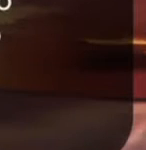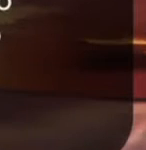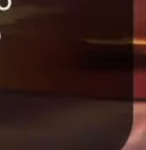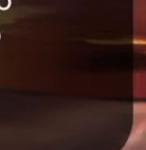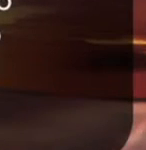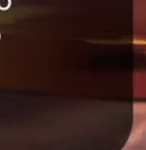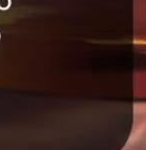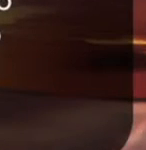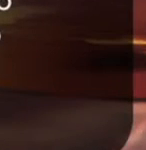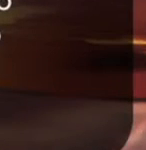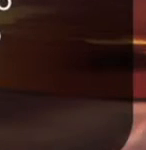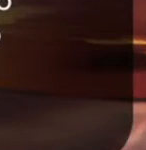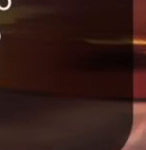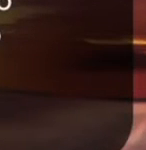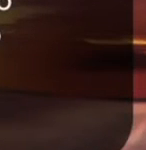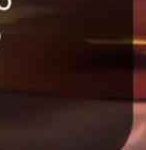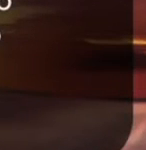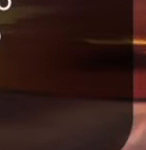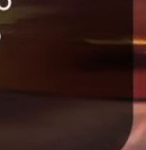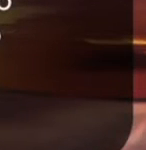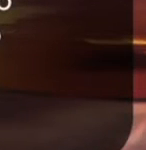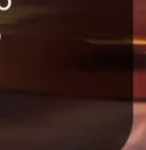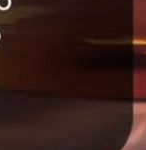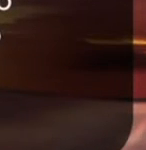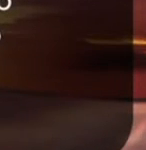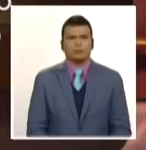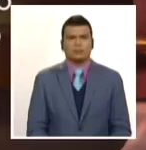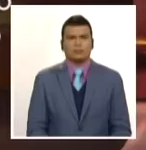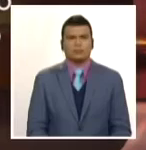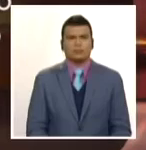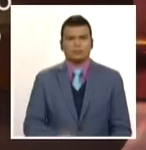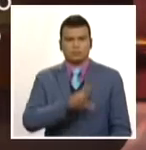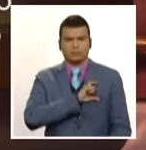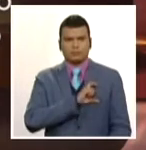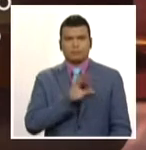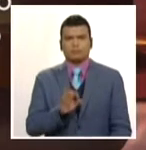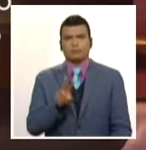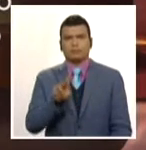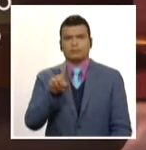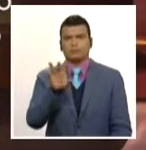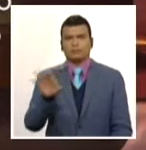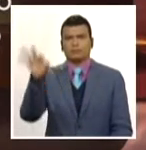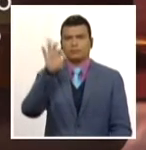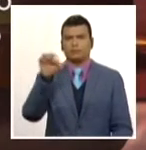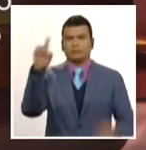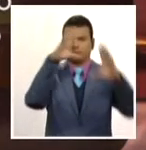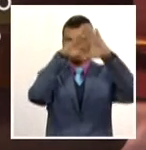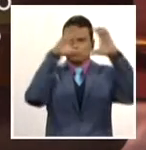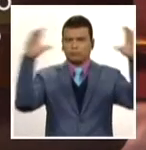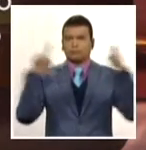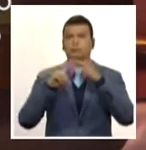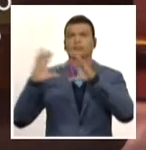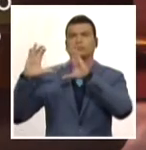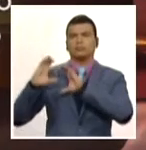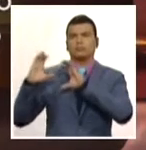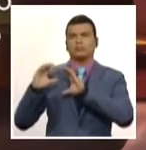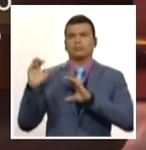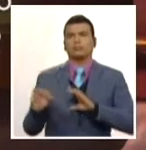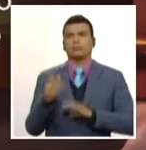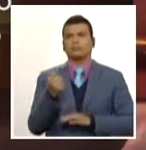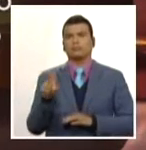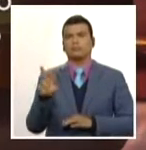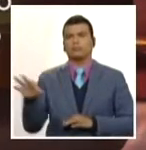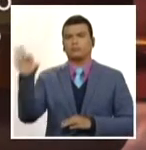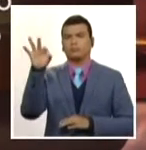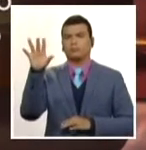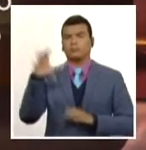hora registra una temperatura de 21 grados centígrados y se encuentra mayormente nublada. Mientras tanto, en Popayán, 12 grados centígrados, la capital